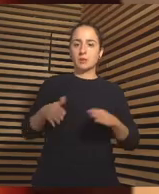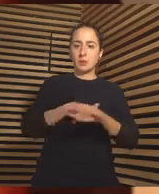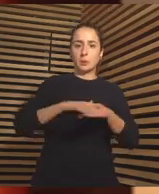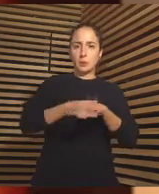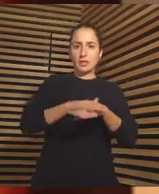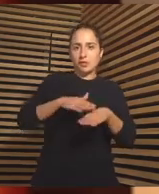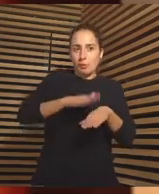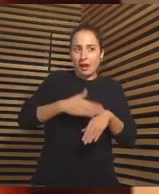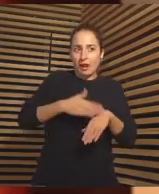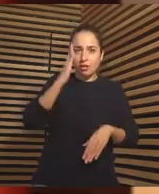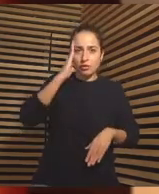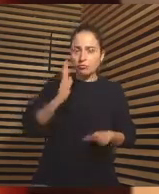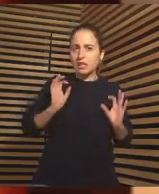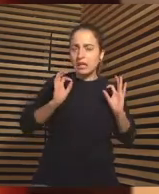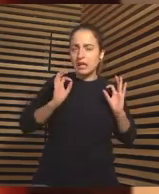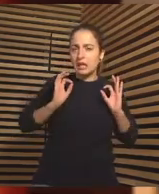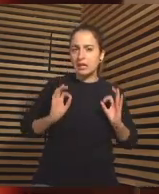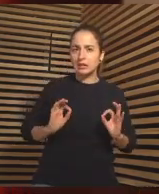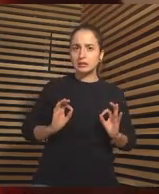poder dormir.